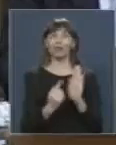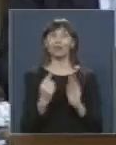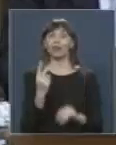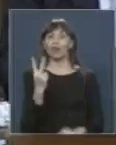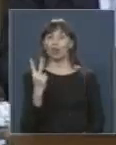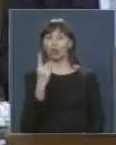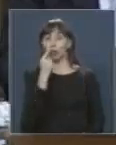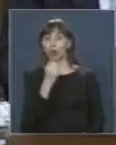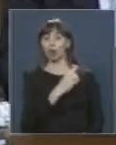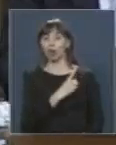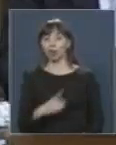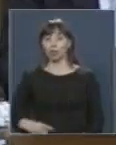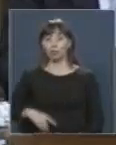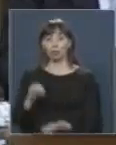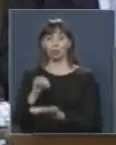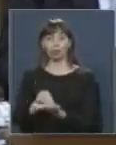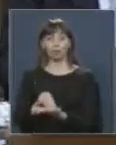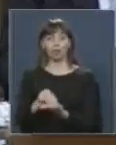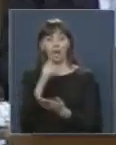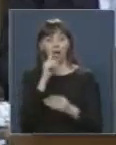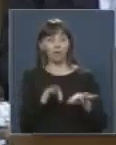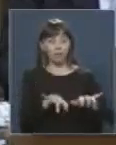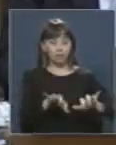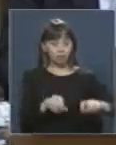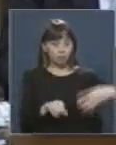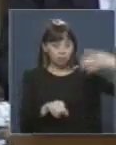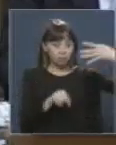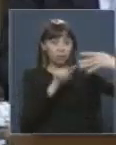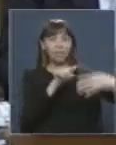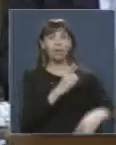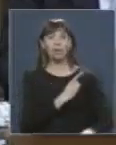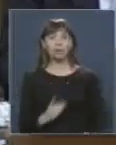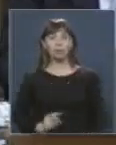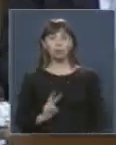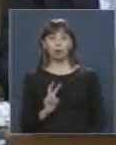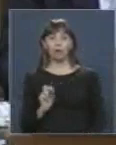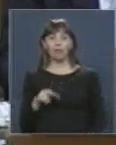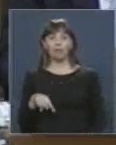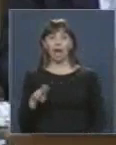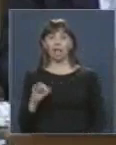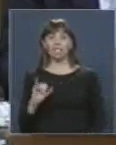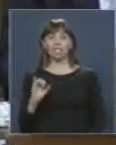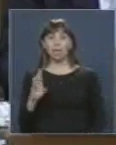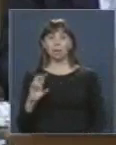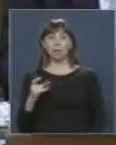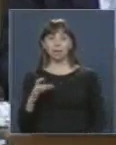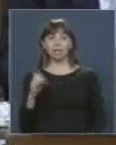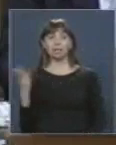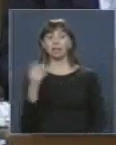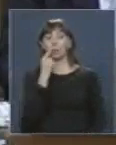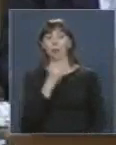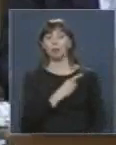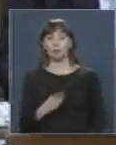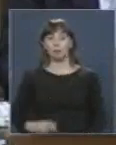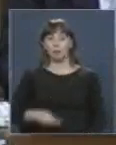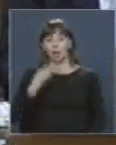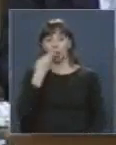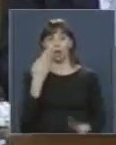dos diputados de nuestro sistema. Tenemos al diputado von Rieselberger inscrito. Tiene la palabra, diputado, para hablar a favor.